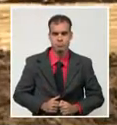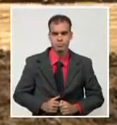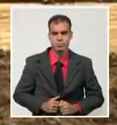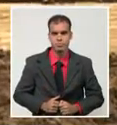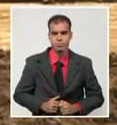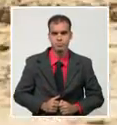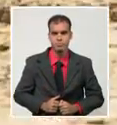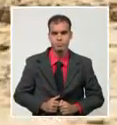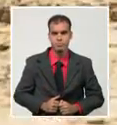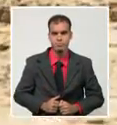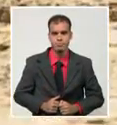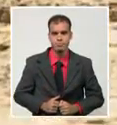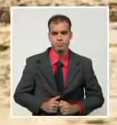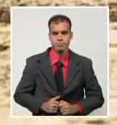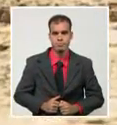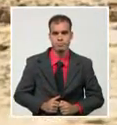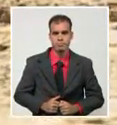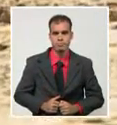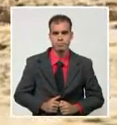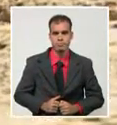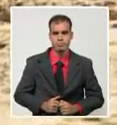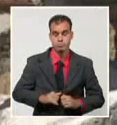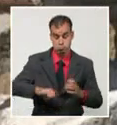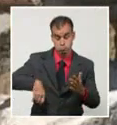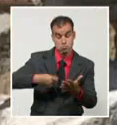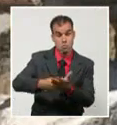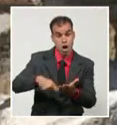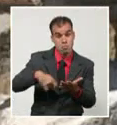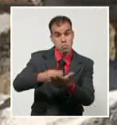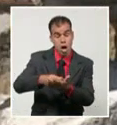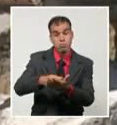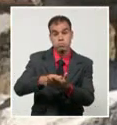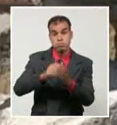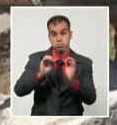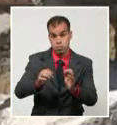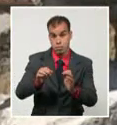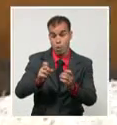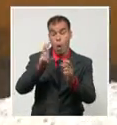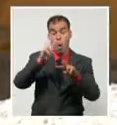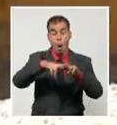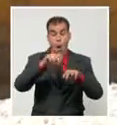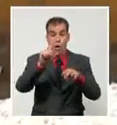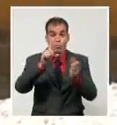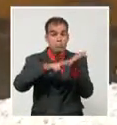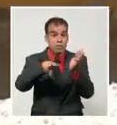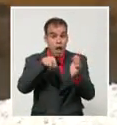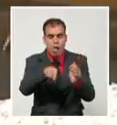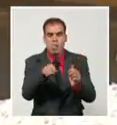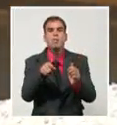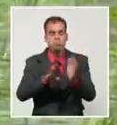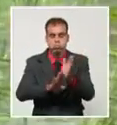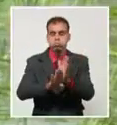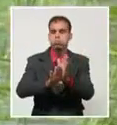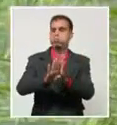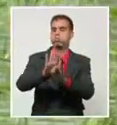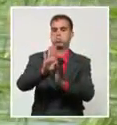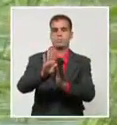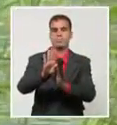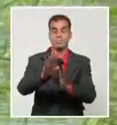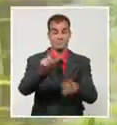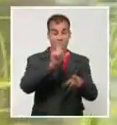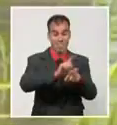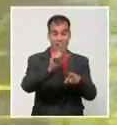Las inversiones asociadas al trasvase este-oeste avanzan en la provincia de Holguín y corresponde a los campesinos sacar